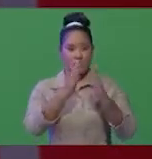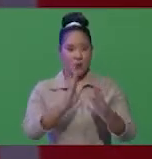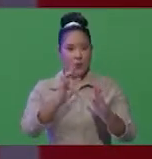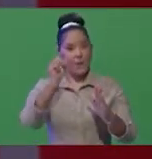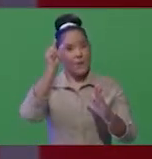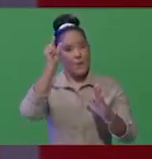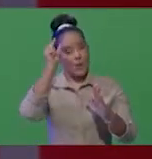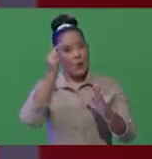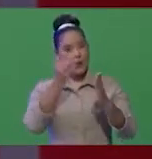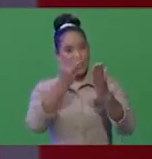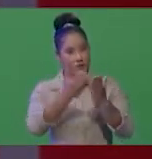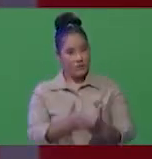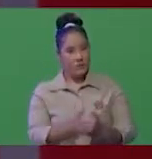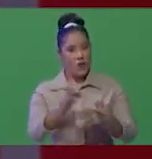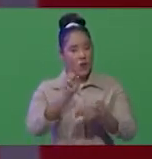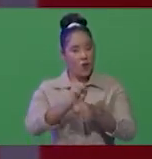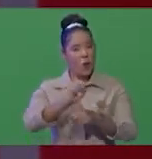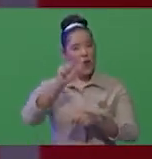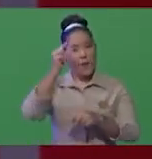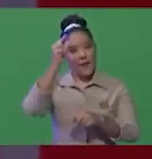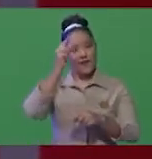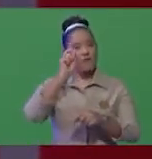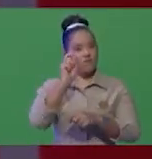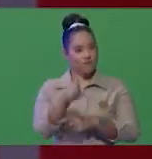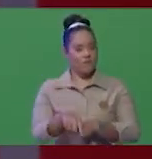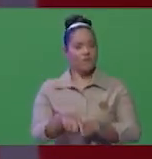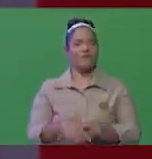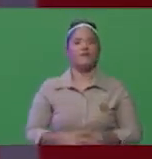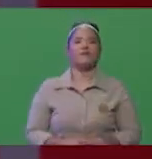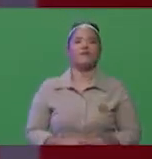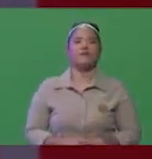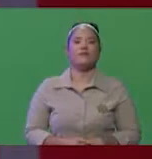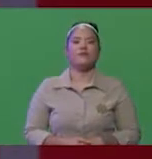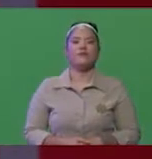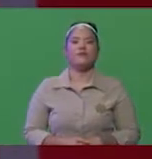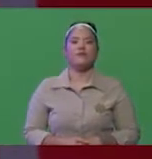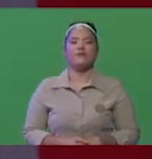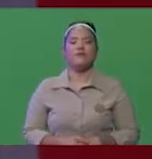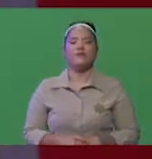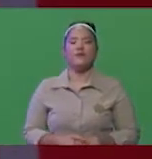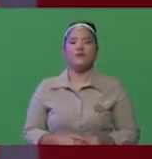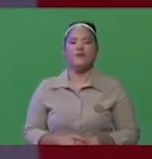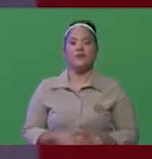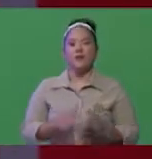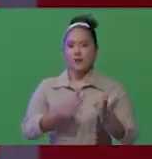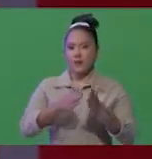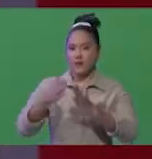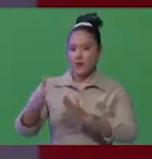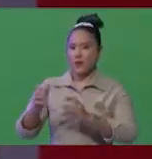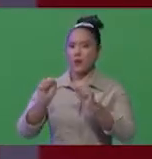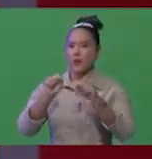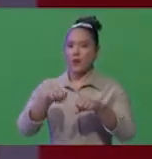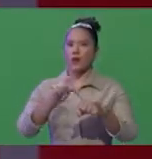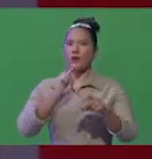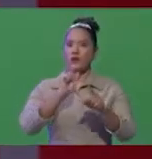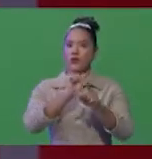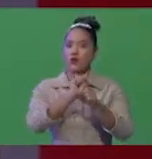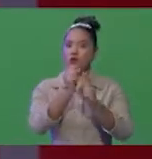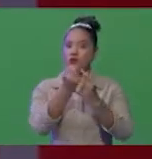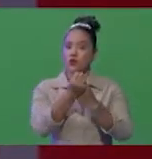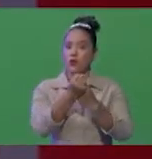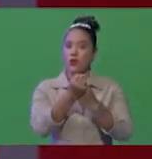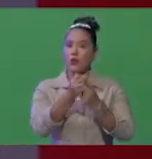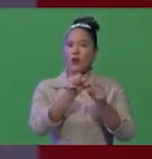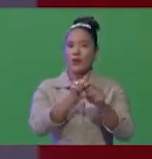de nuestro ministerio, del okay. INAH, como le explicaba nuestra compañera Lizarda. Y además pueden ser socios también los que